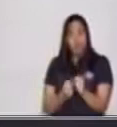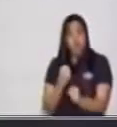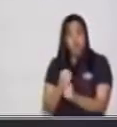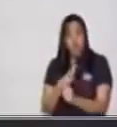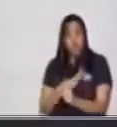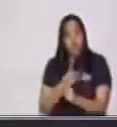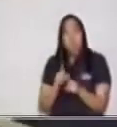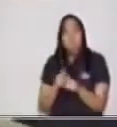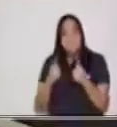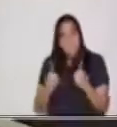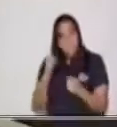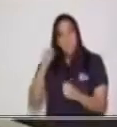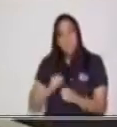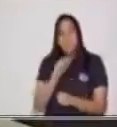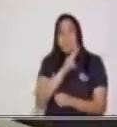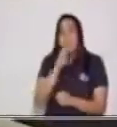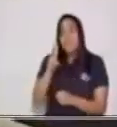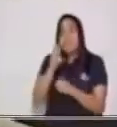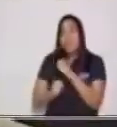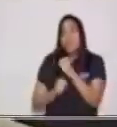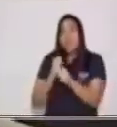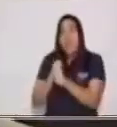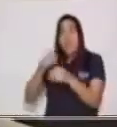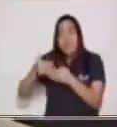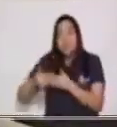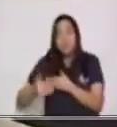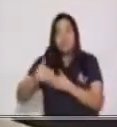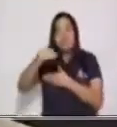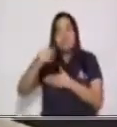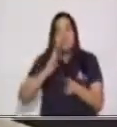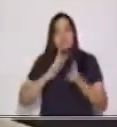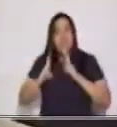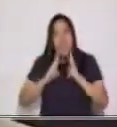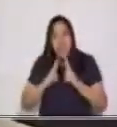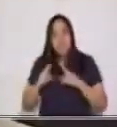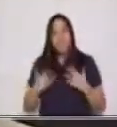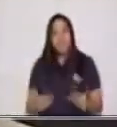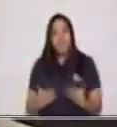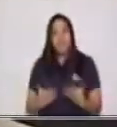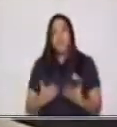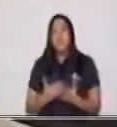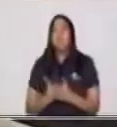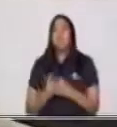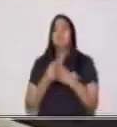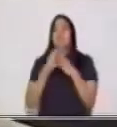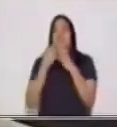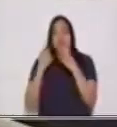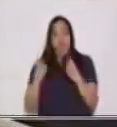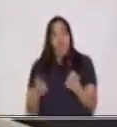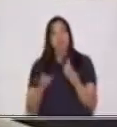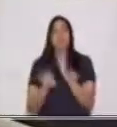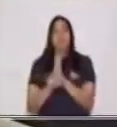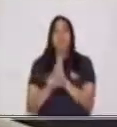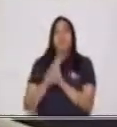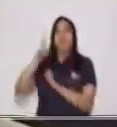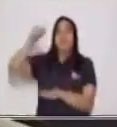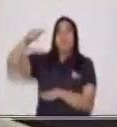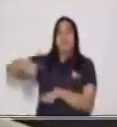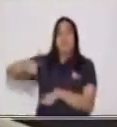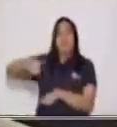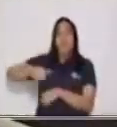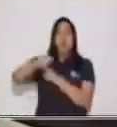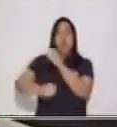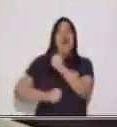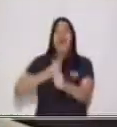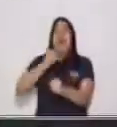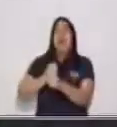sí sabemos que dentro de 22 años hay una relación ahí y vamos a decir, la edad actual